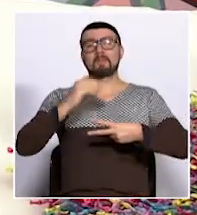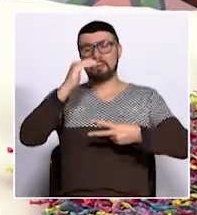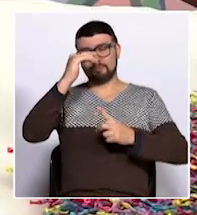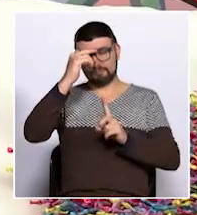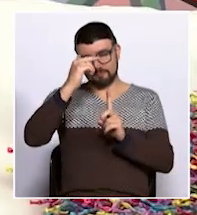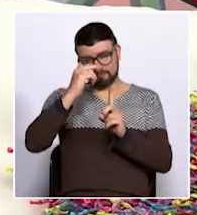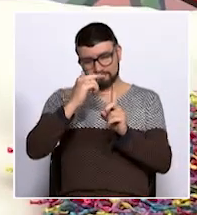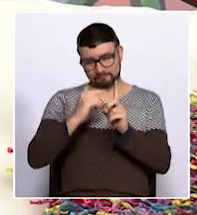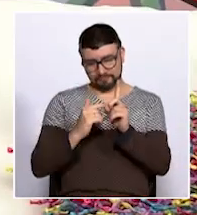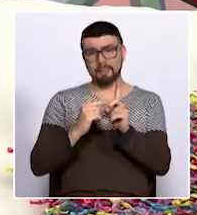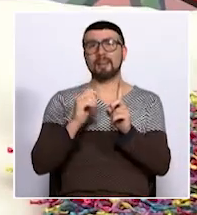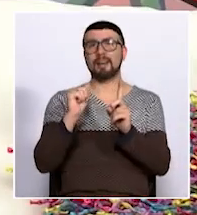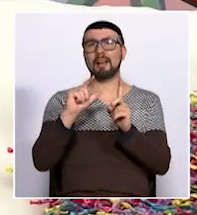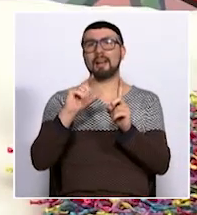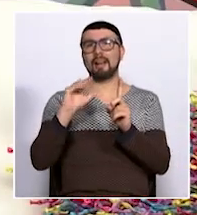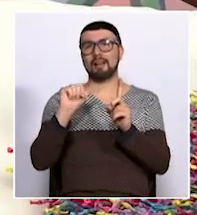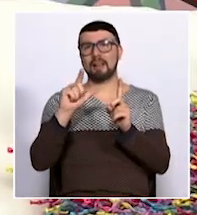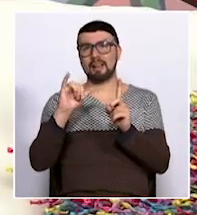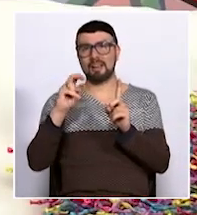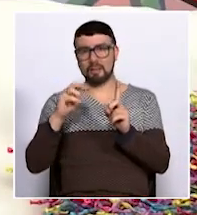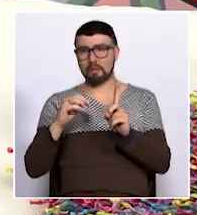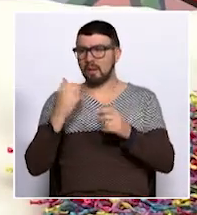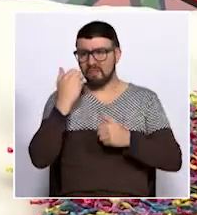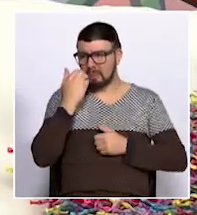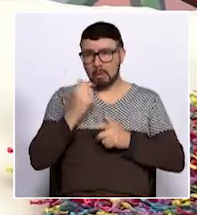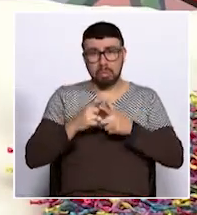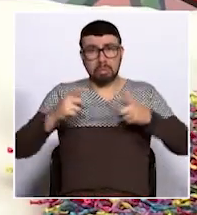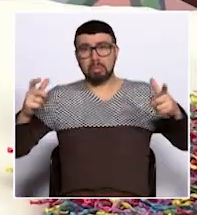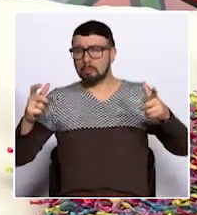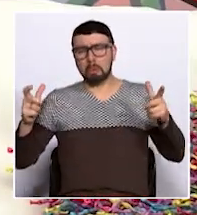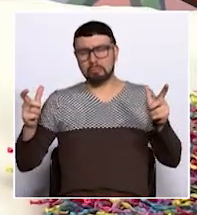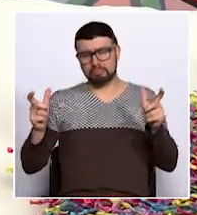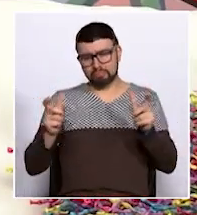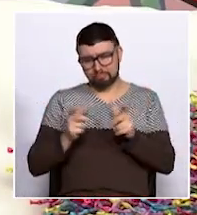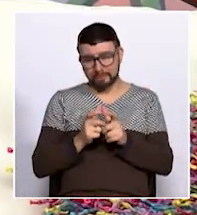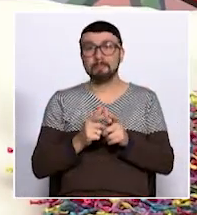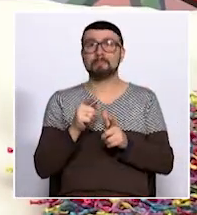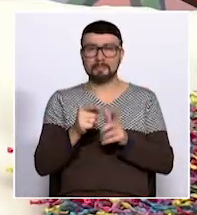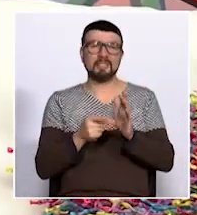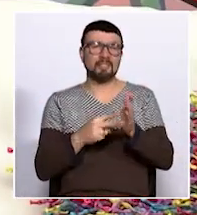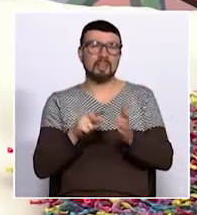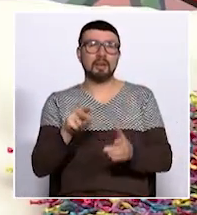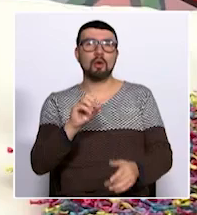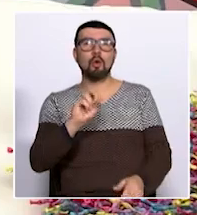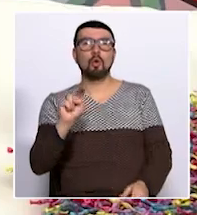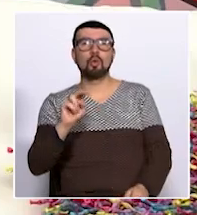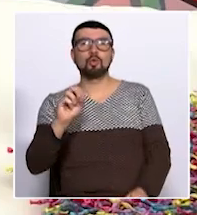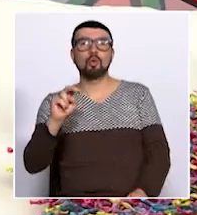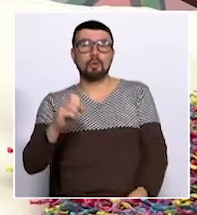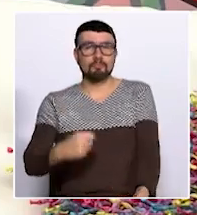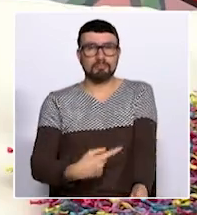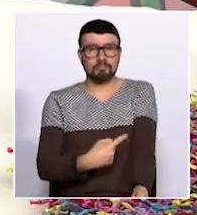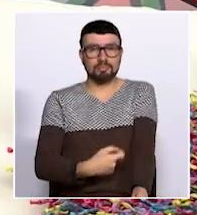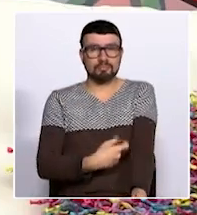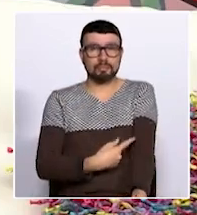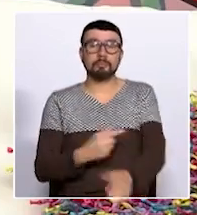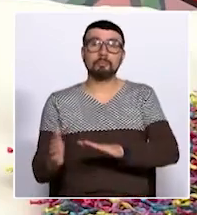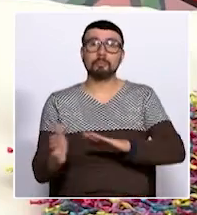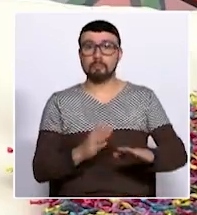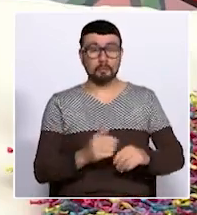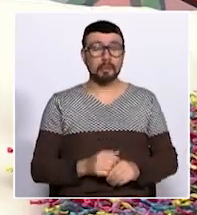enfermedades no se desarrollen, no se reproduzcan. ¿Listo? Ese es el ozono venoso. Tenemos toda la gama de los